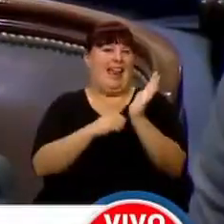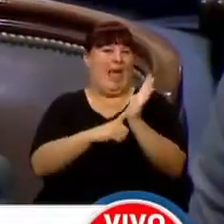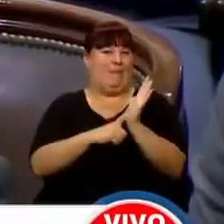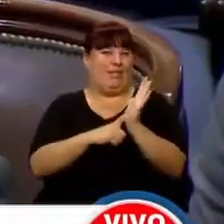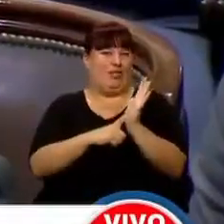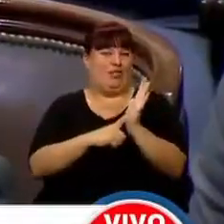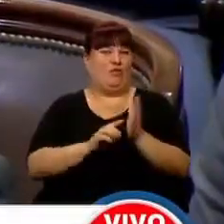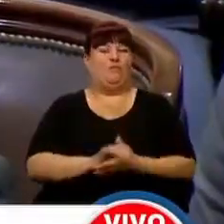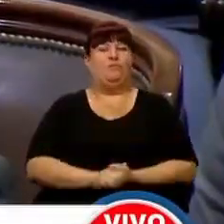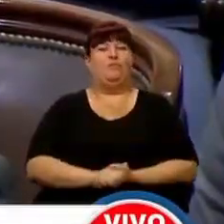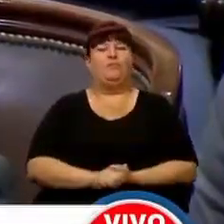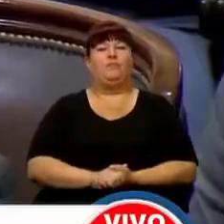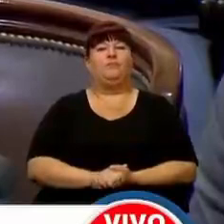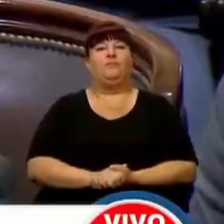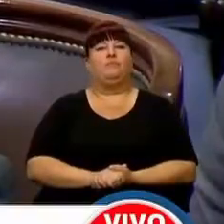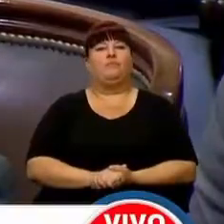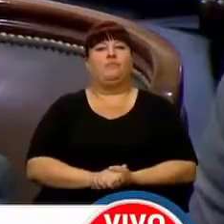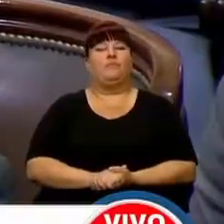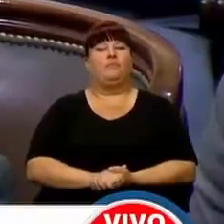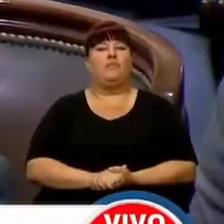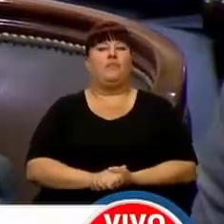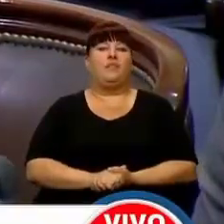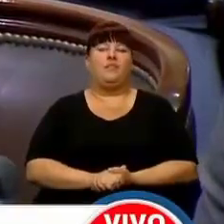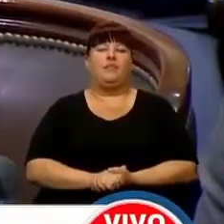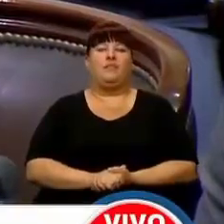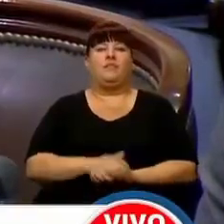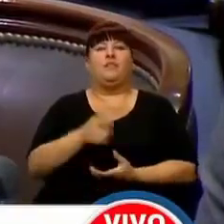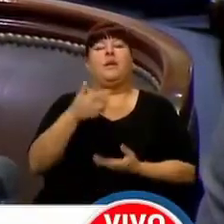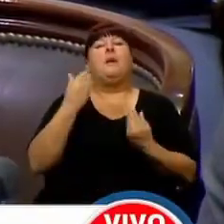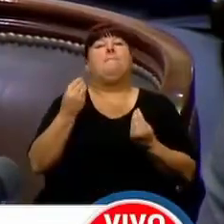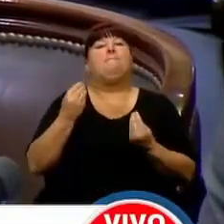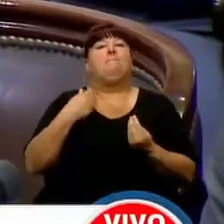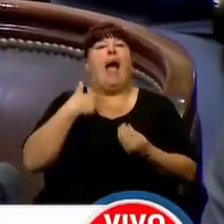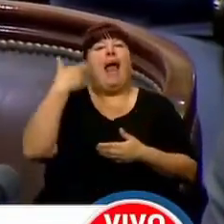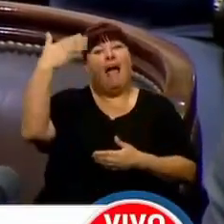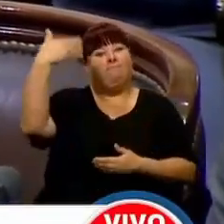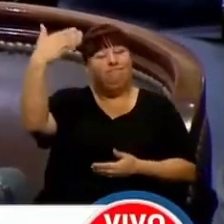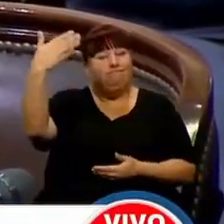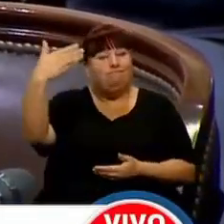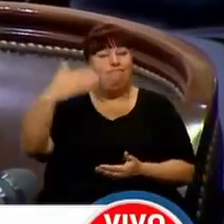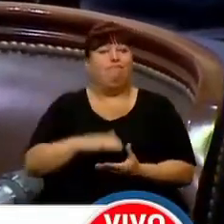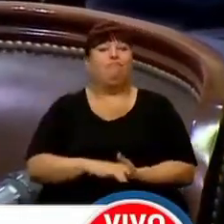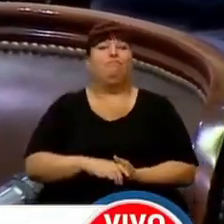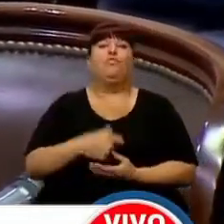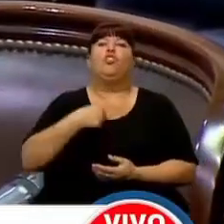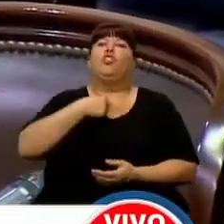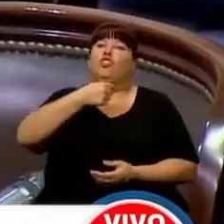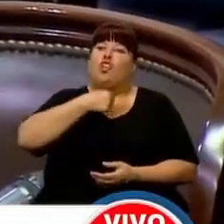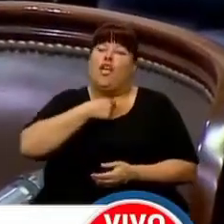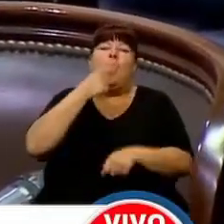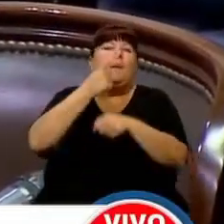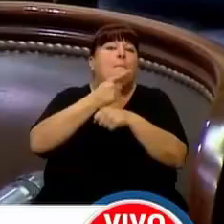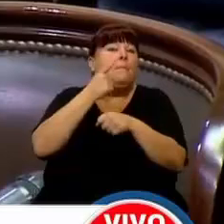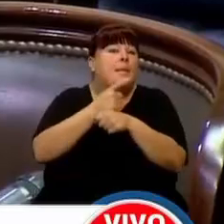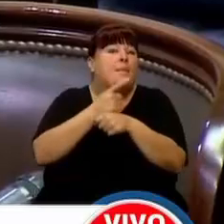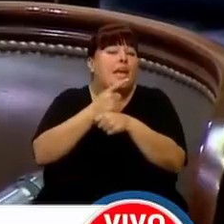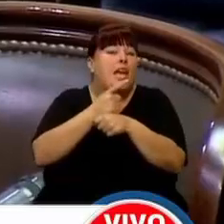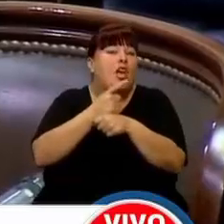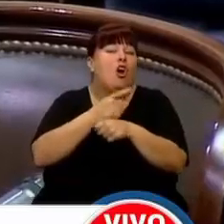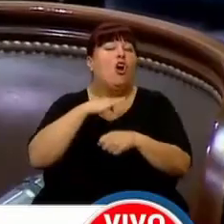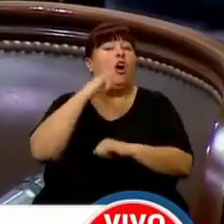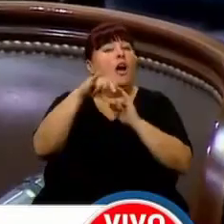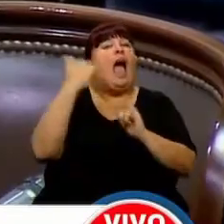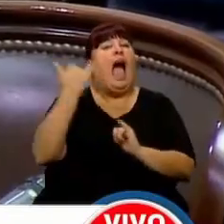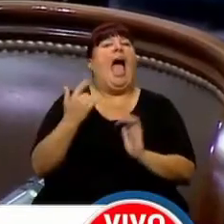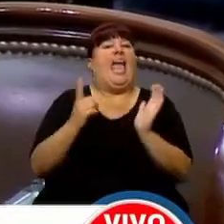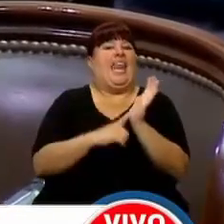reglamento. Y para expresarme, quiero anteponer que tenemos